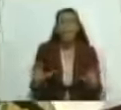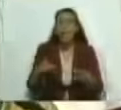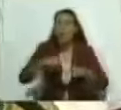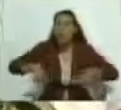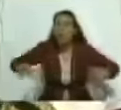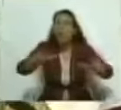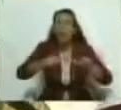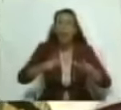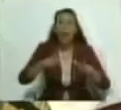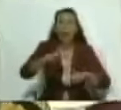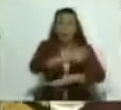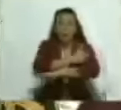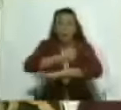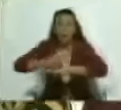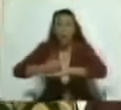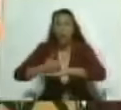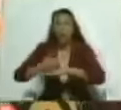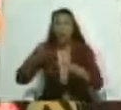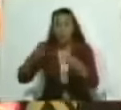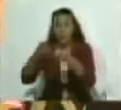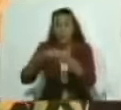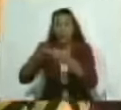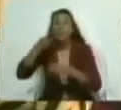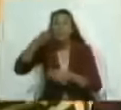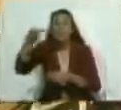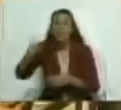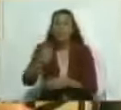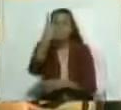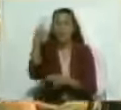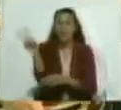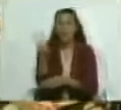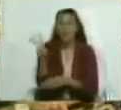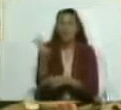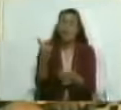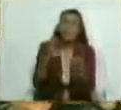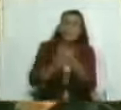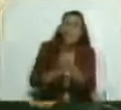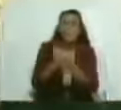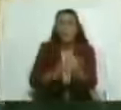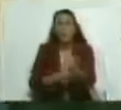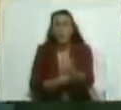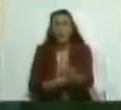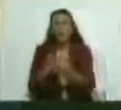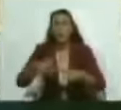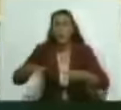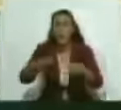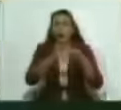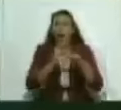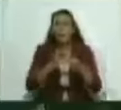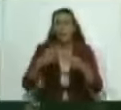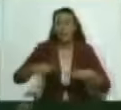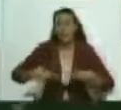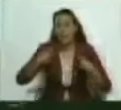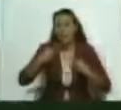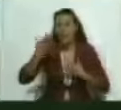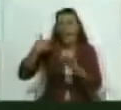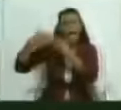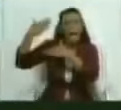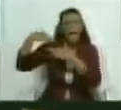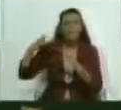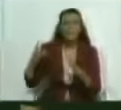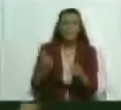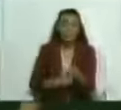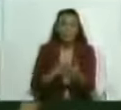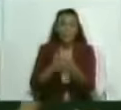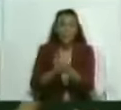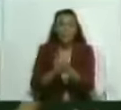lugares. Aquí está la dirección nacional de mi partido, Primero Venezuela, mis hermanos de Venezuela Unida, hermanos de la vida, mis